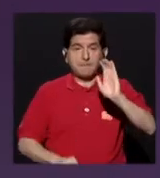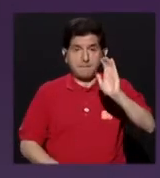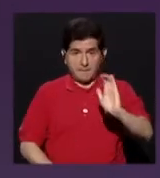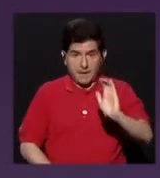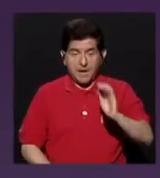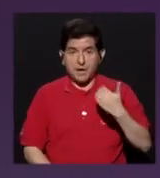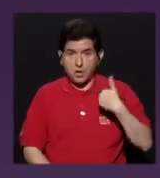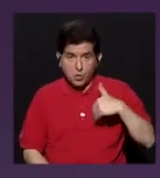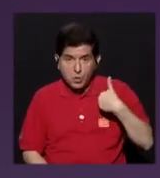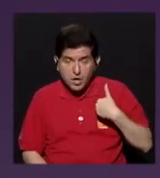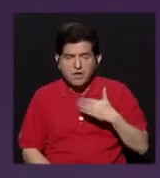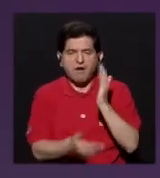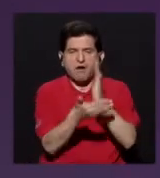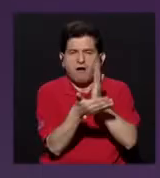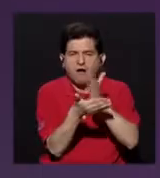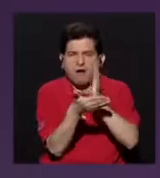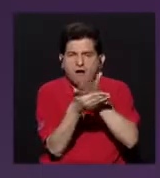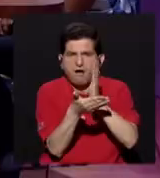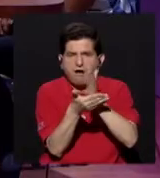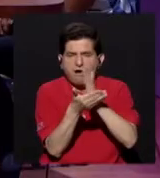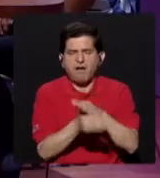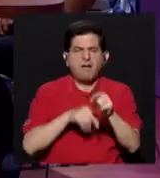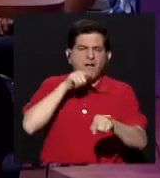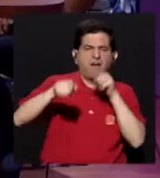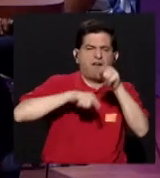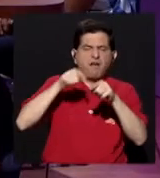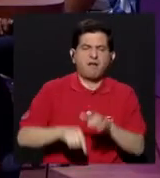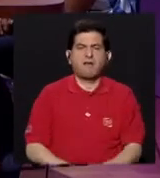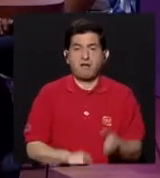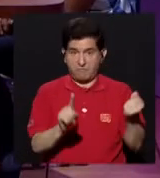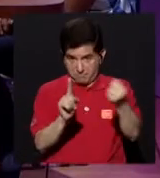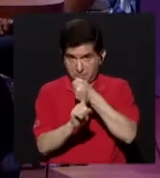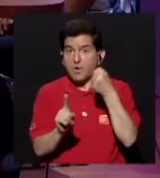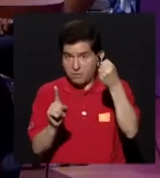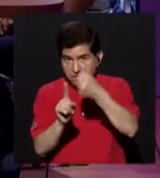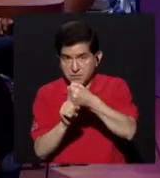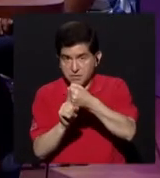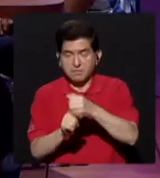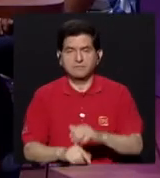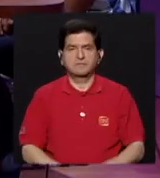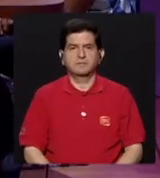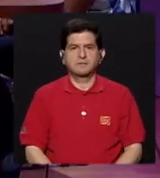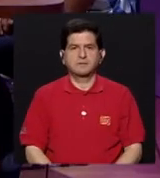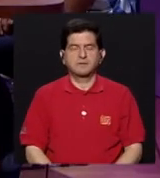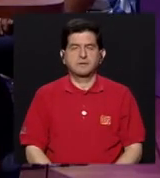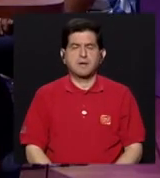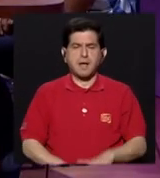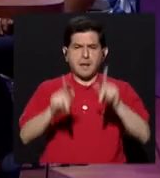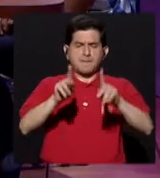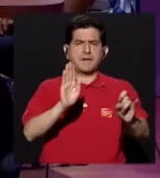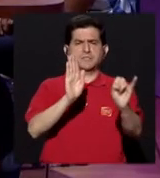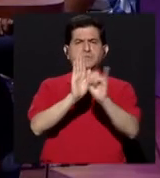expresión femenina, lo molestan, lo critican, lo violentan. Y entonces aquel que se identifique desde niño que